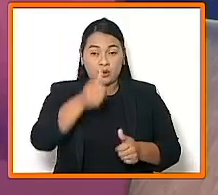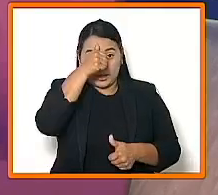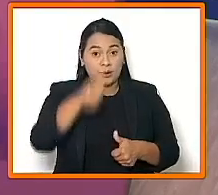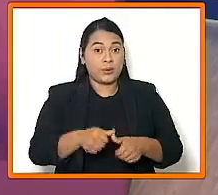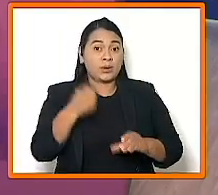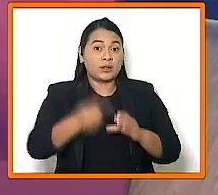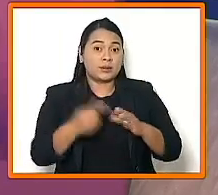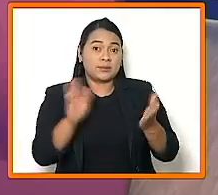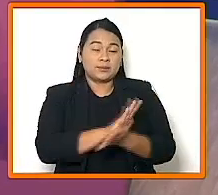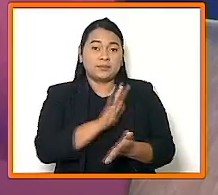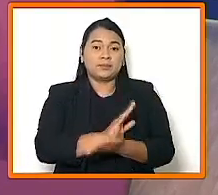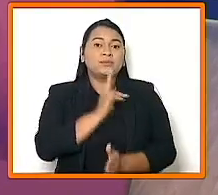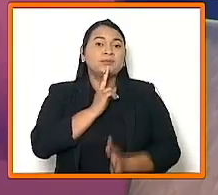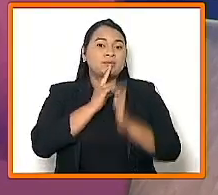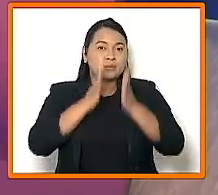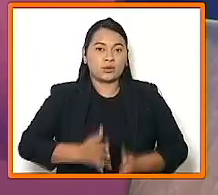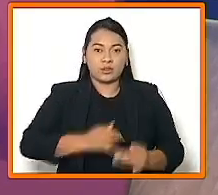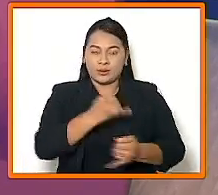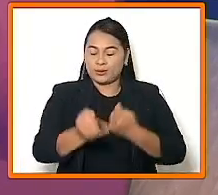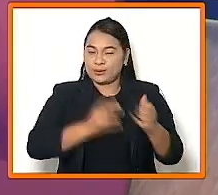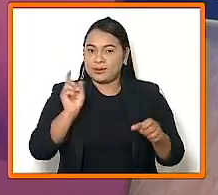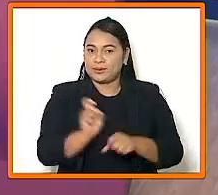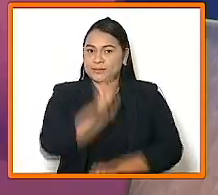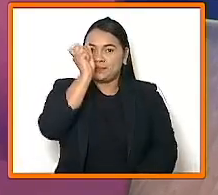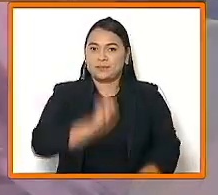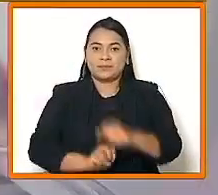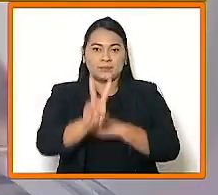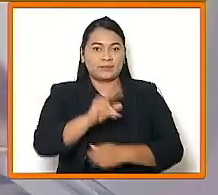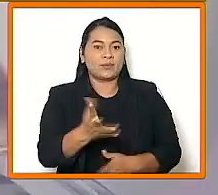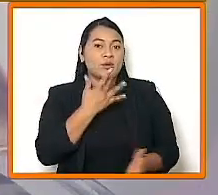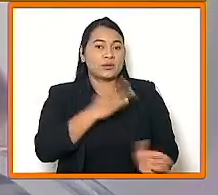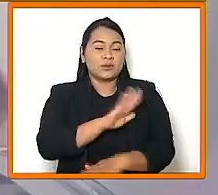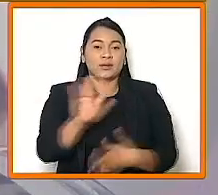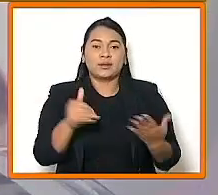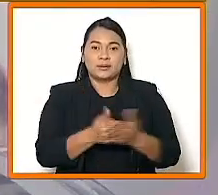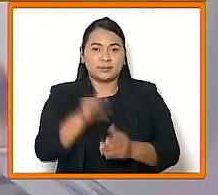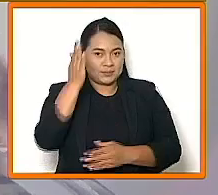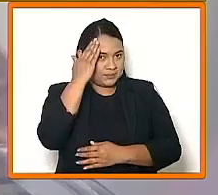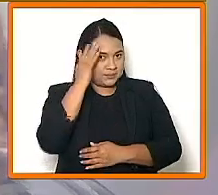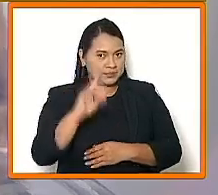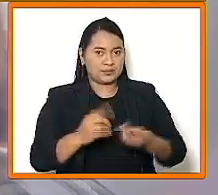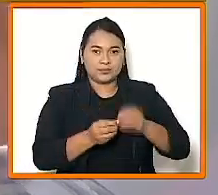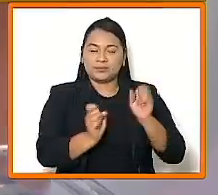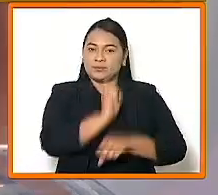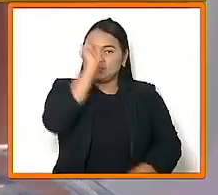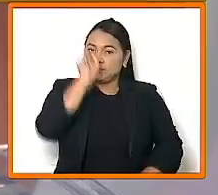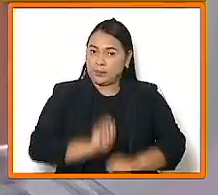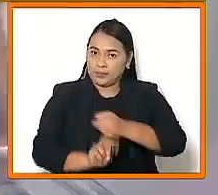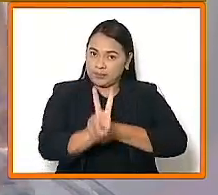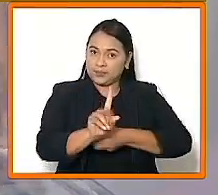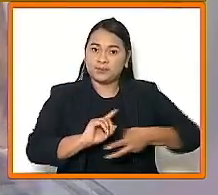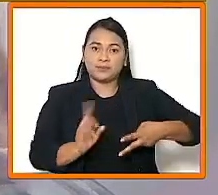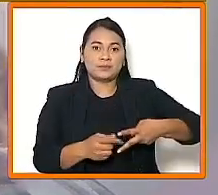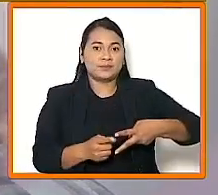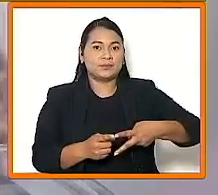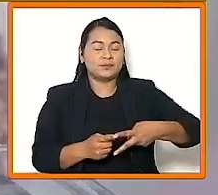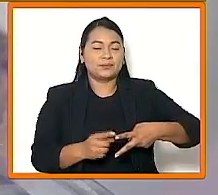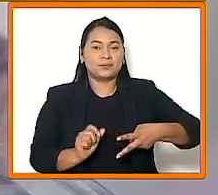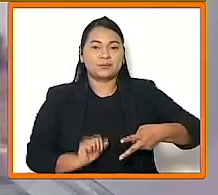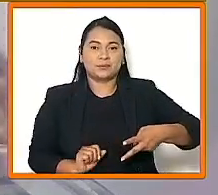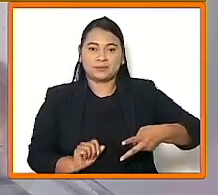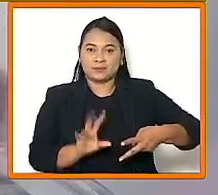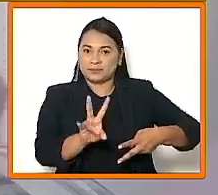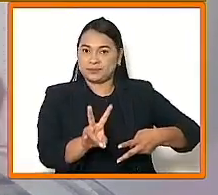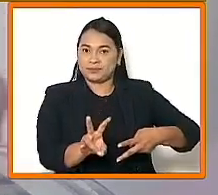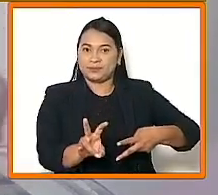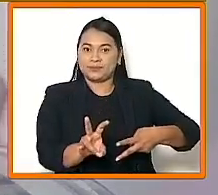la guía Catracha para que juegues y ganes a lo Catracho. Te deseo mucha suerte porque tu primer número ganador en esta linda tarde es su primer dígito. El 7